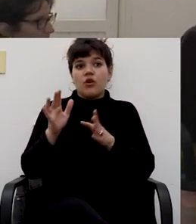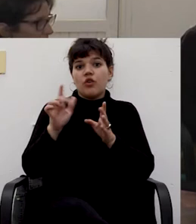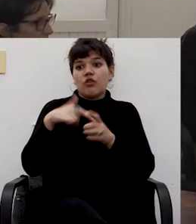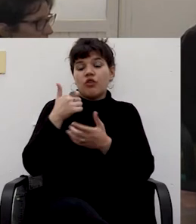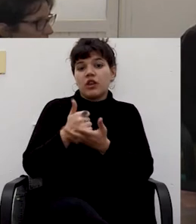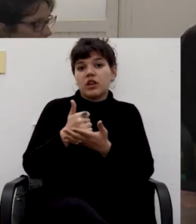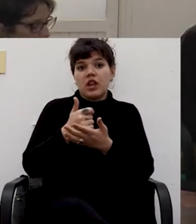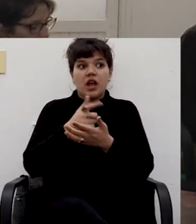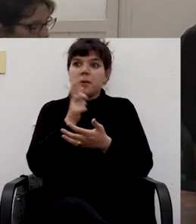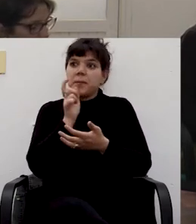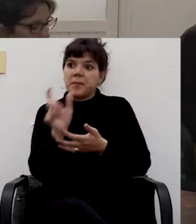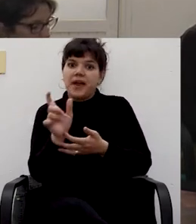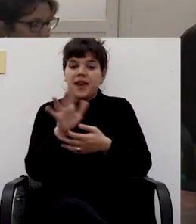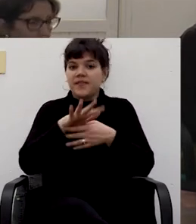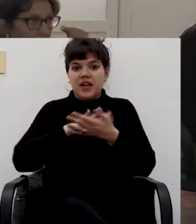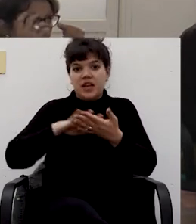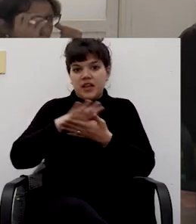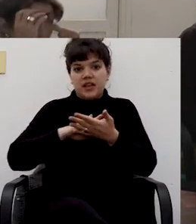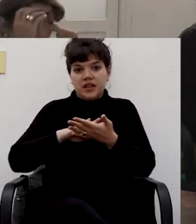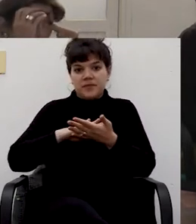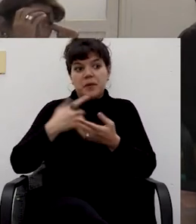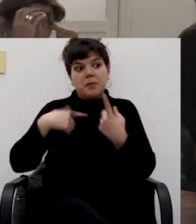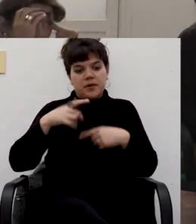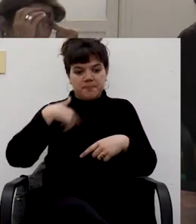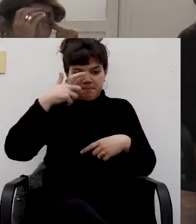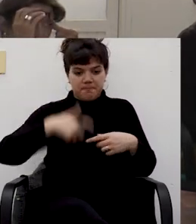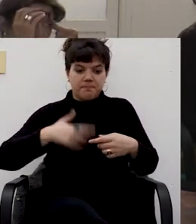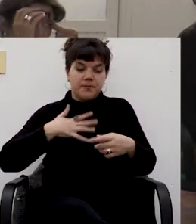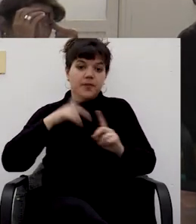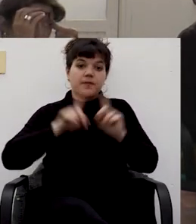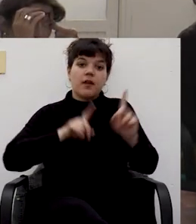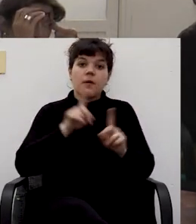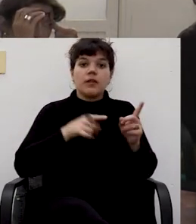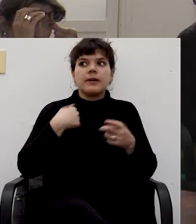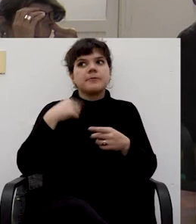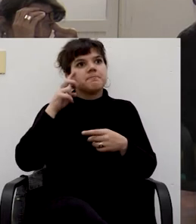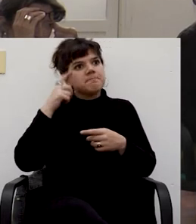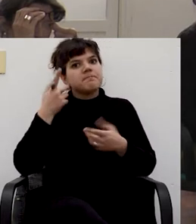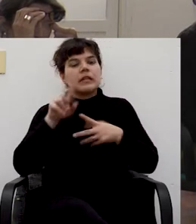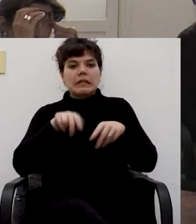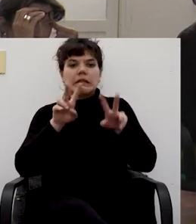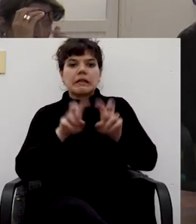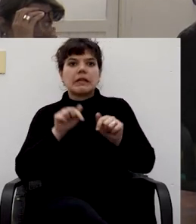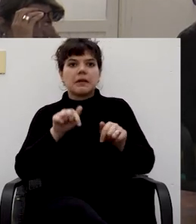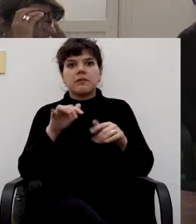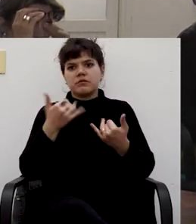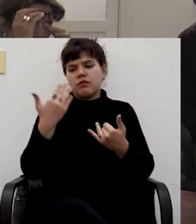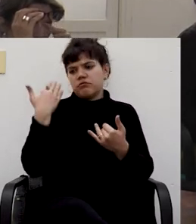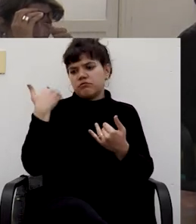persona. Pero nosotros desde la universidad se ha venido tomando este tema, por supuesto que desde